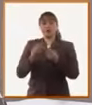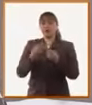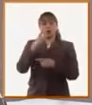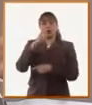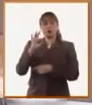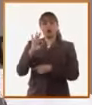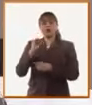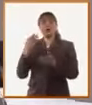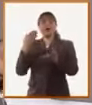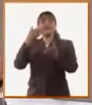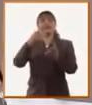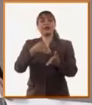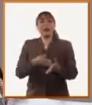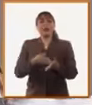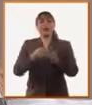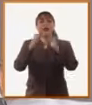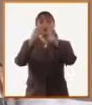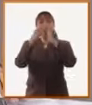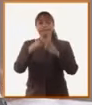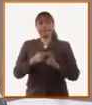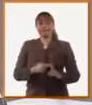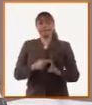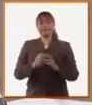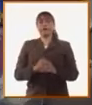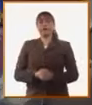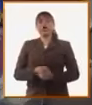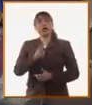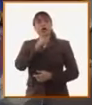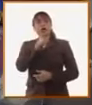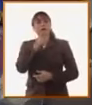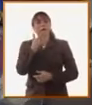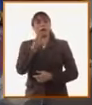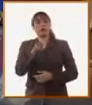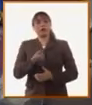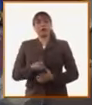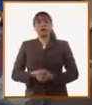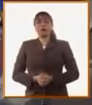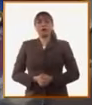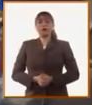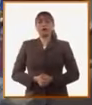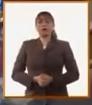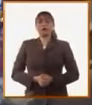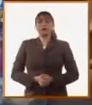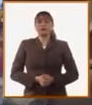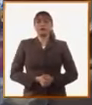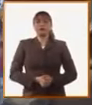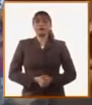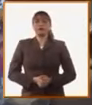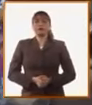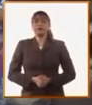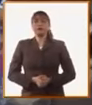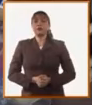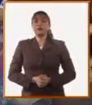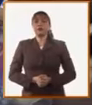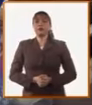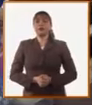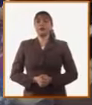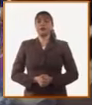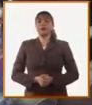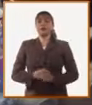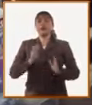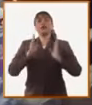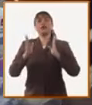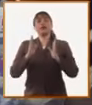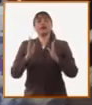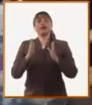eso va directo a la escala progresiva. Facilidades también para que se pueda hacer de manera exactamente más directa. Y es un sector que llevaba